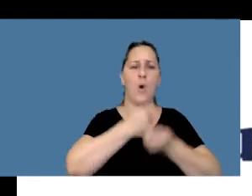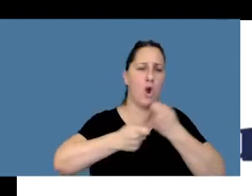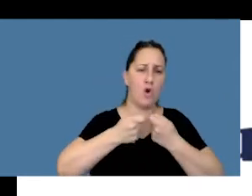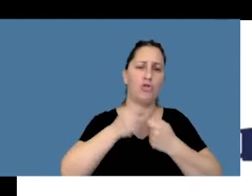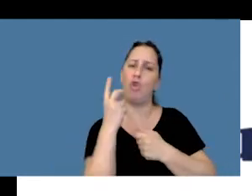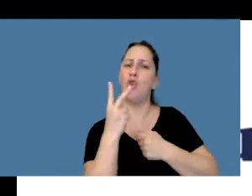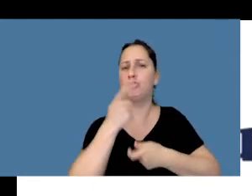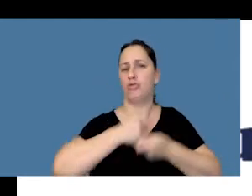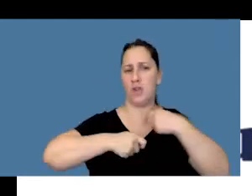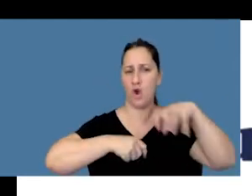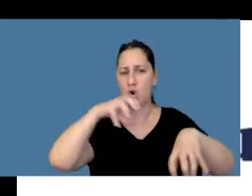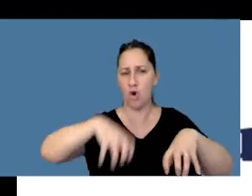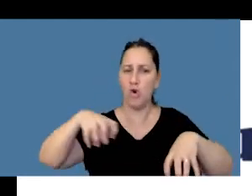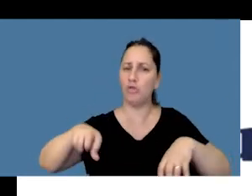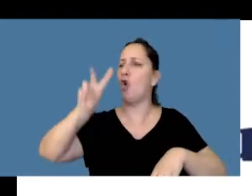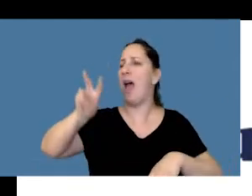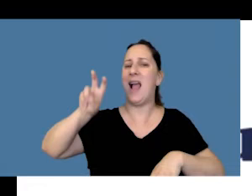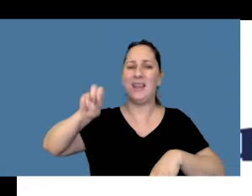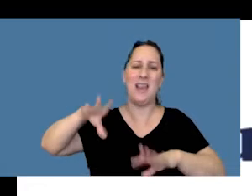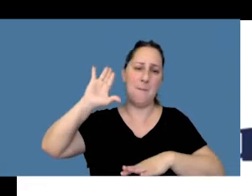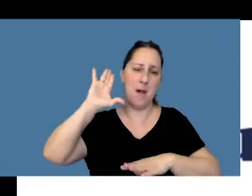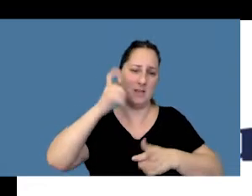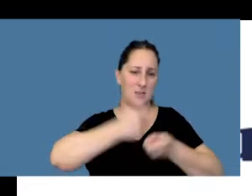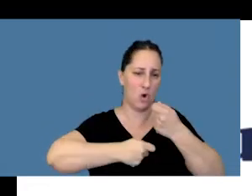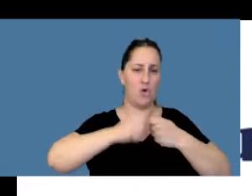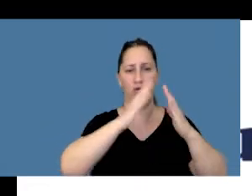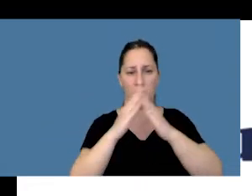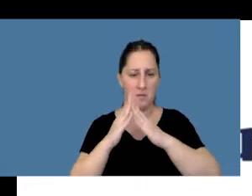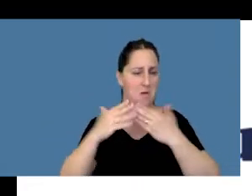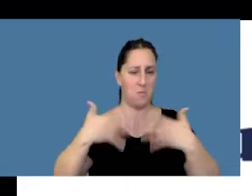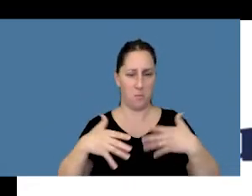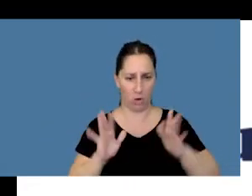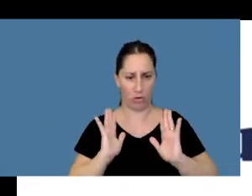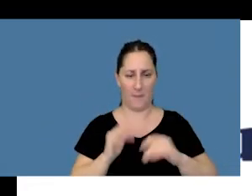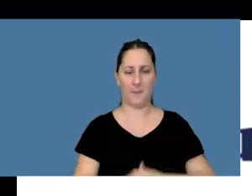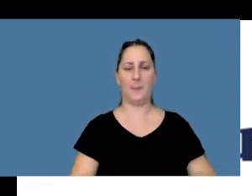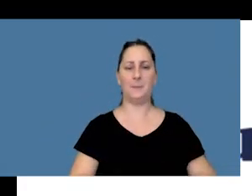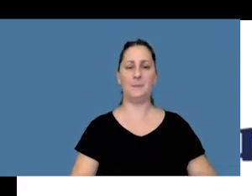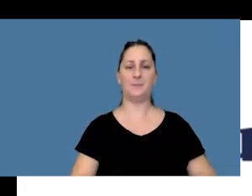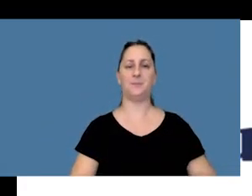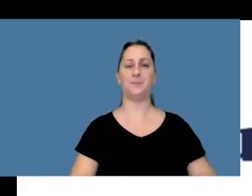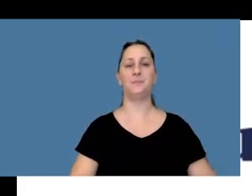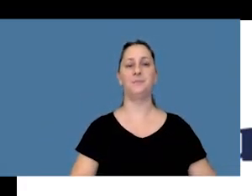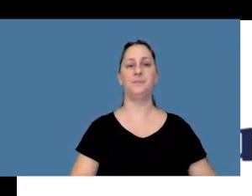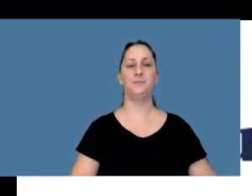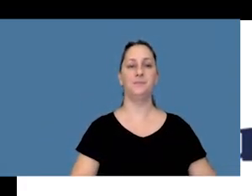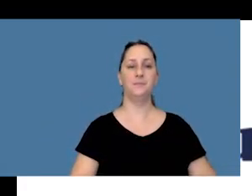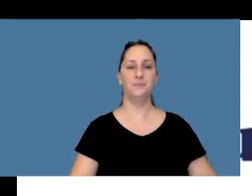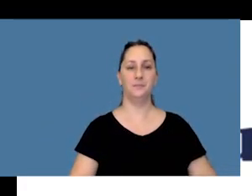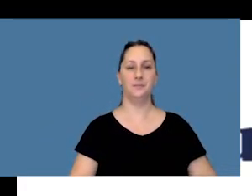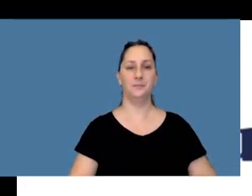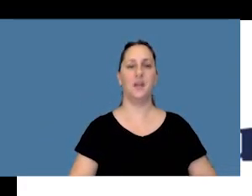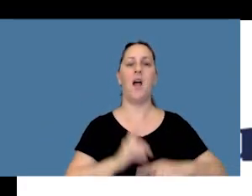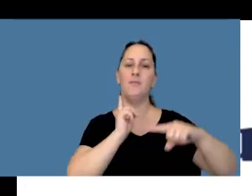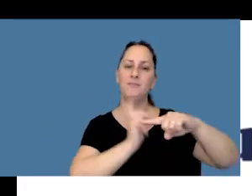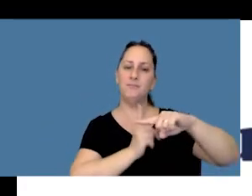ejemplo, alquila más de un inmueble, bueno, etc. En este caso, se van a sumar todos los